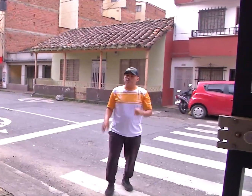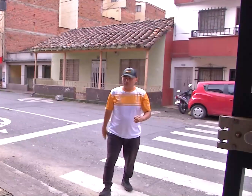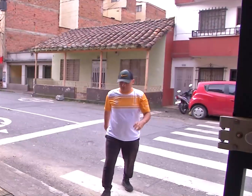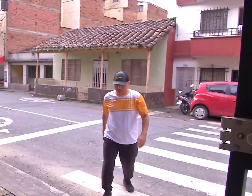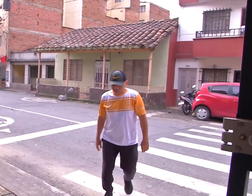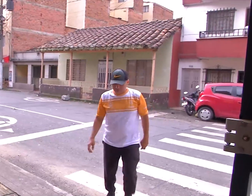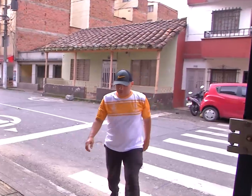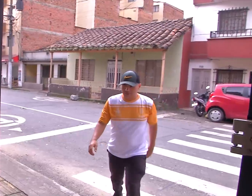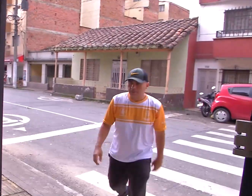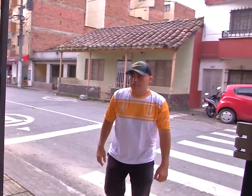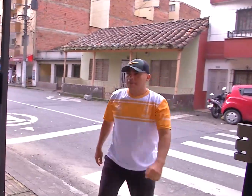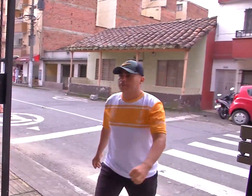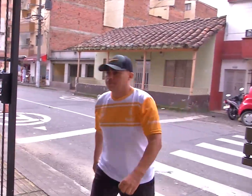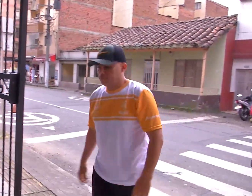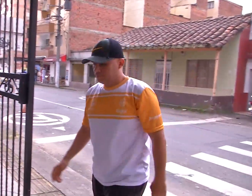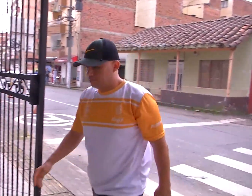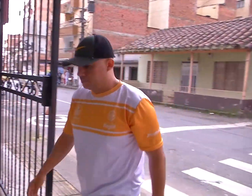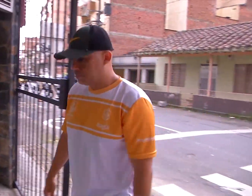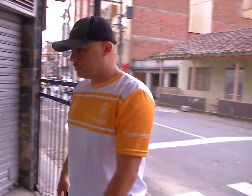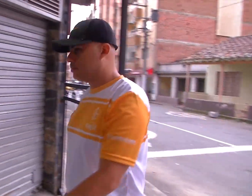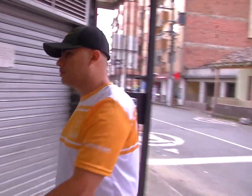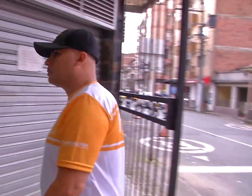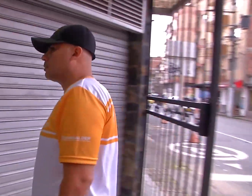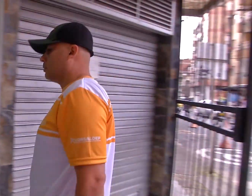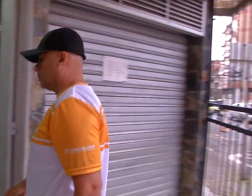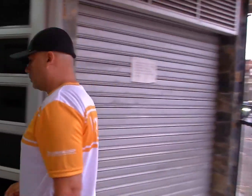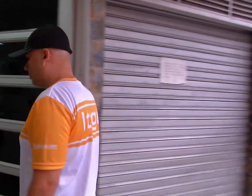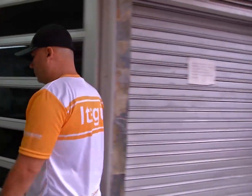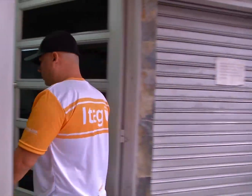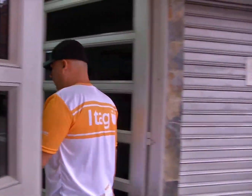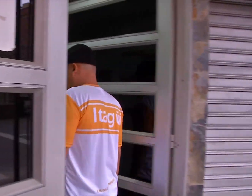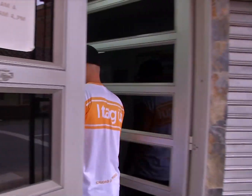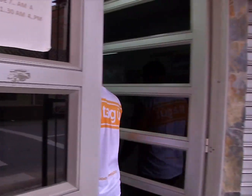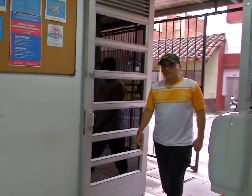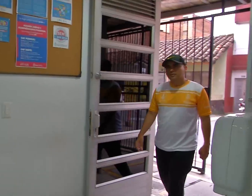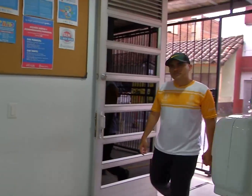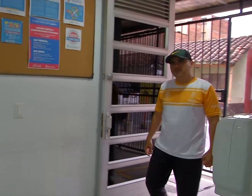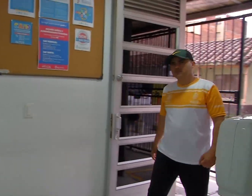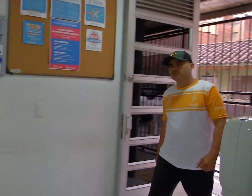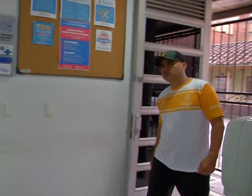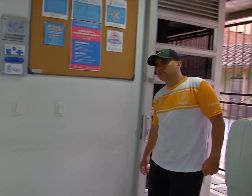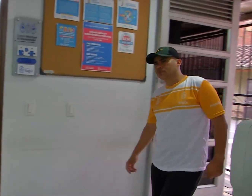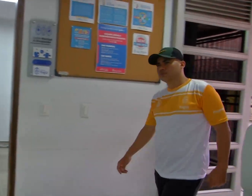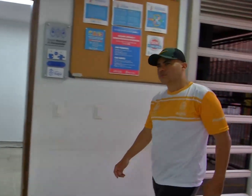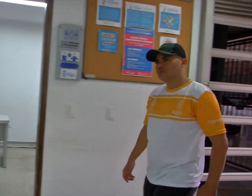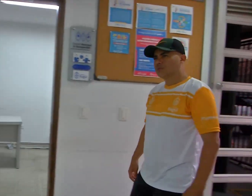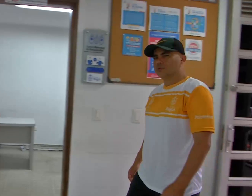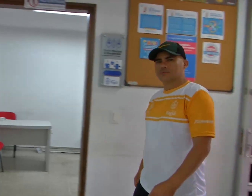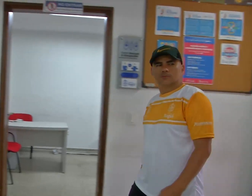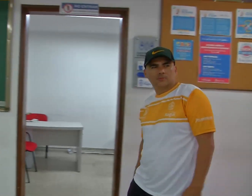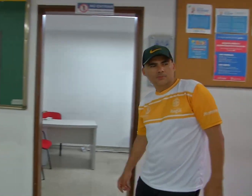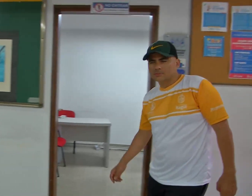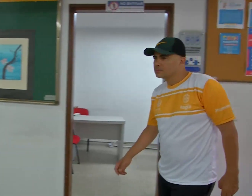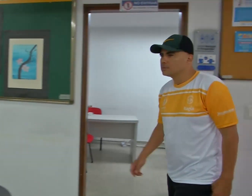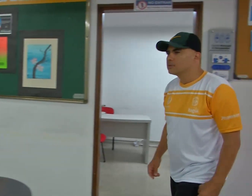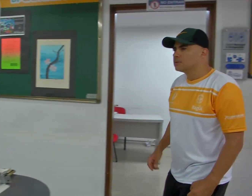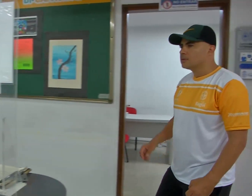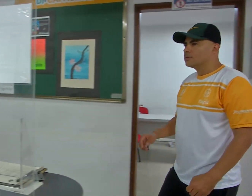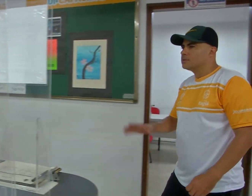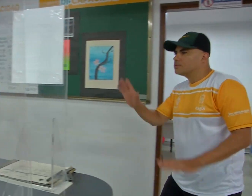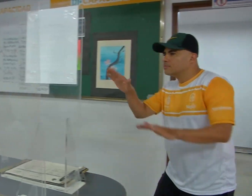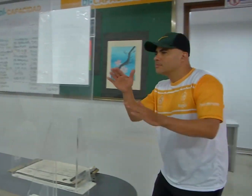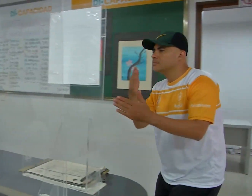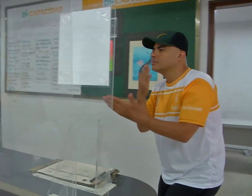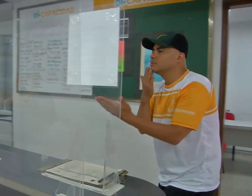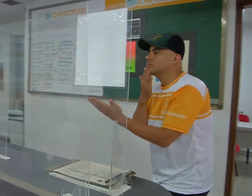En el marco de la estrategia de descentralización de la atención al ciudadano y de impactar a todas las comunidades, la Alcaldía de